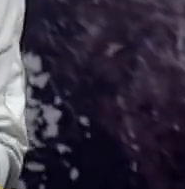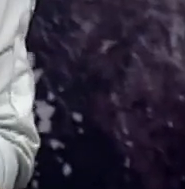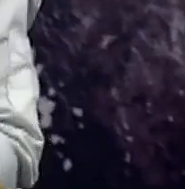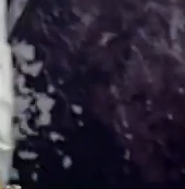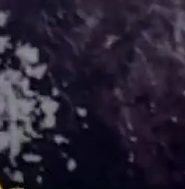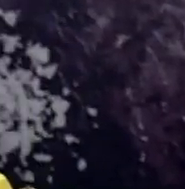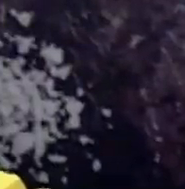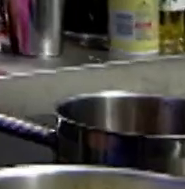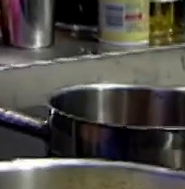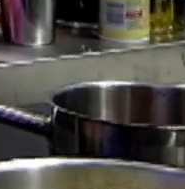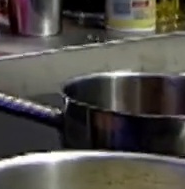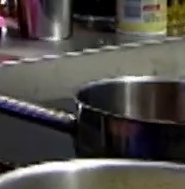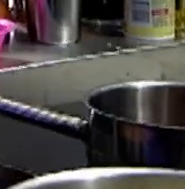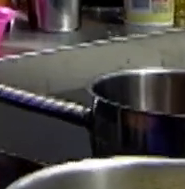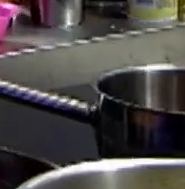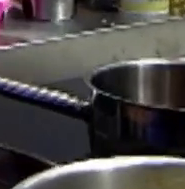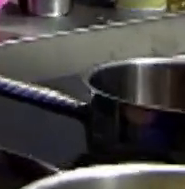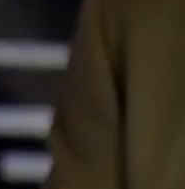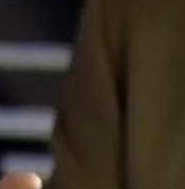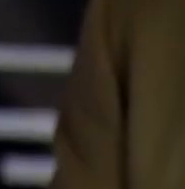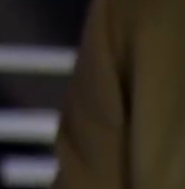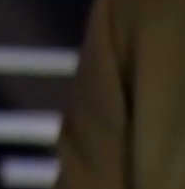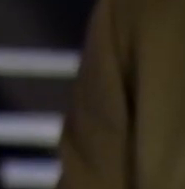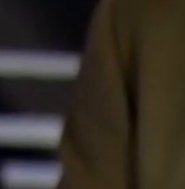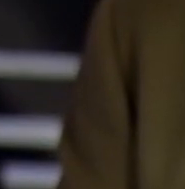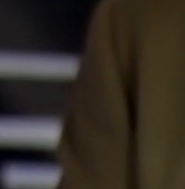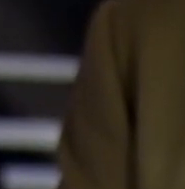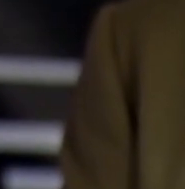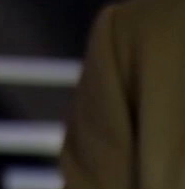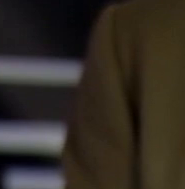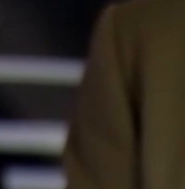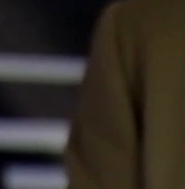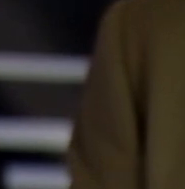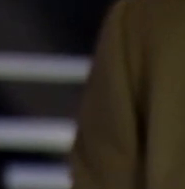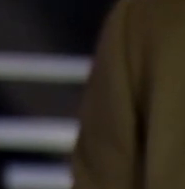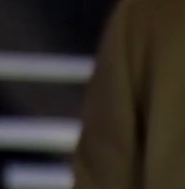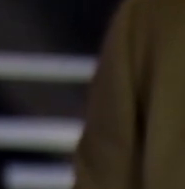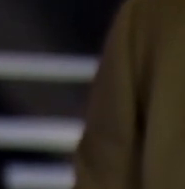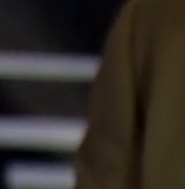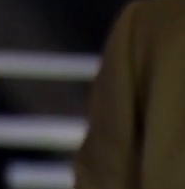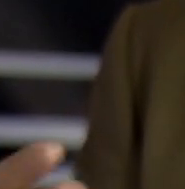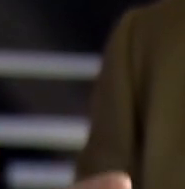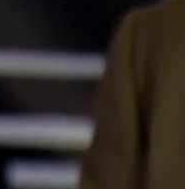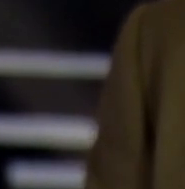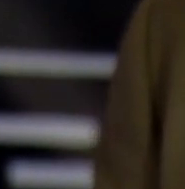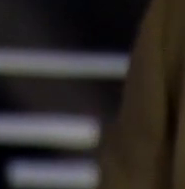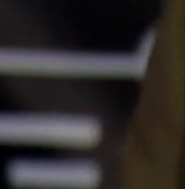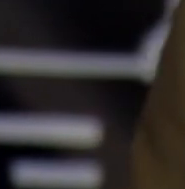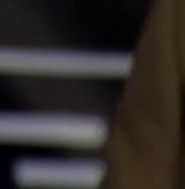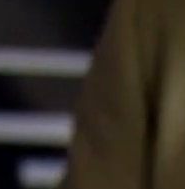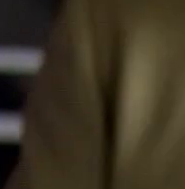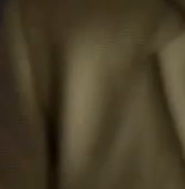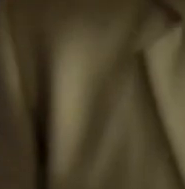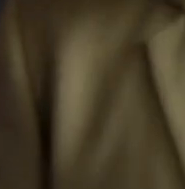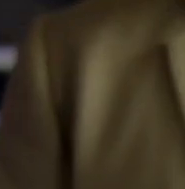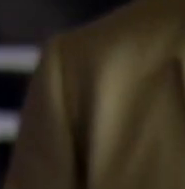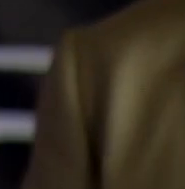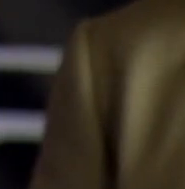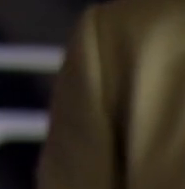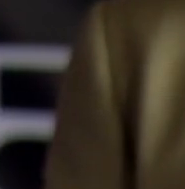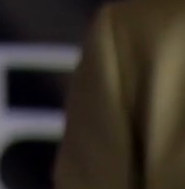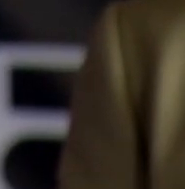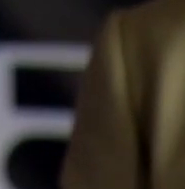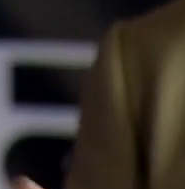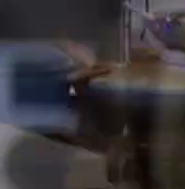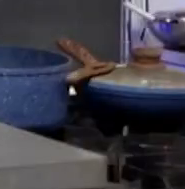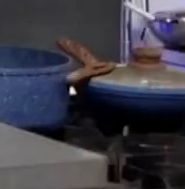Luego agregue algunas lecciones inolvidables. El crocante no lo trabajaste bien, muy grueso, ¿verdad? Si vas a hacer un chip hay que trabajarlo con una